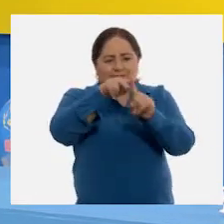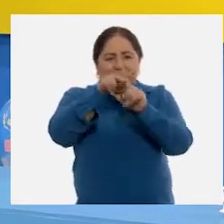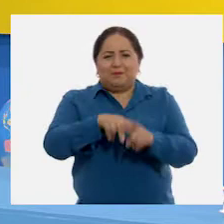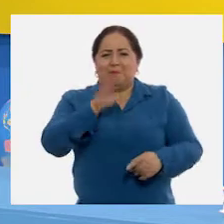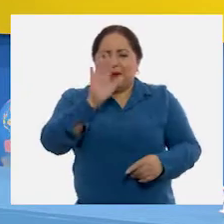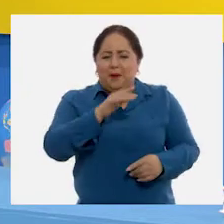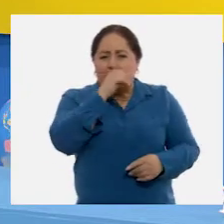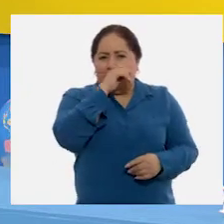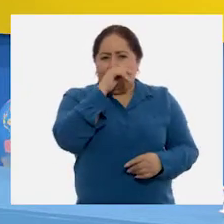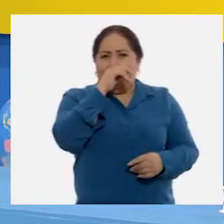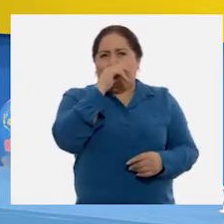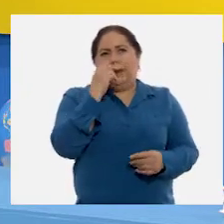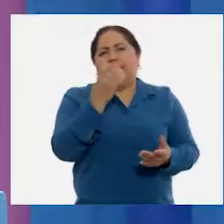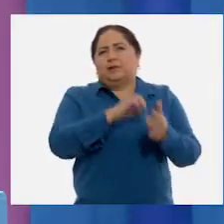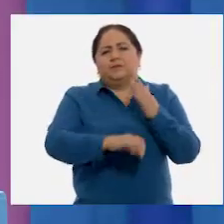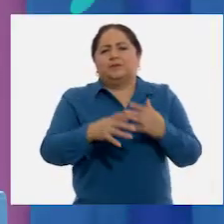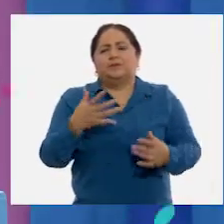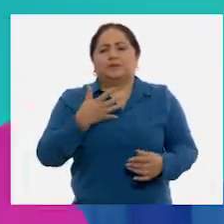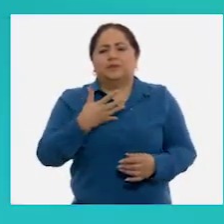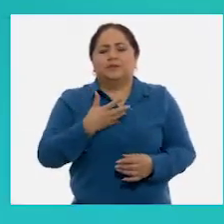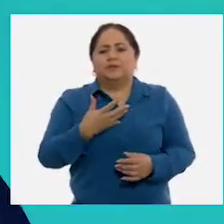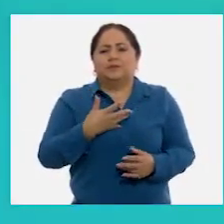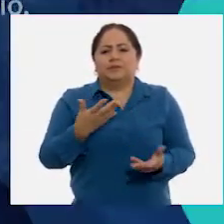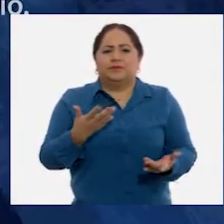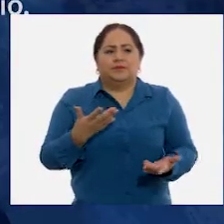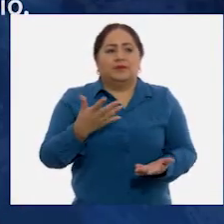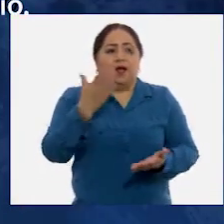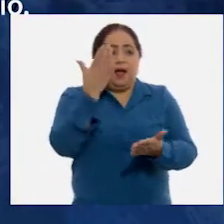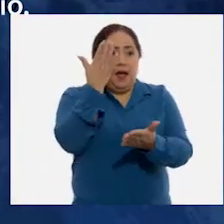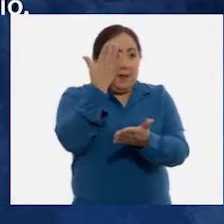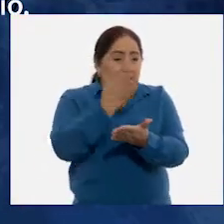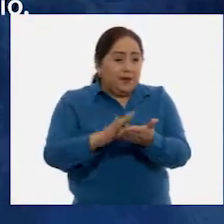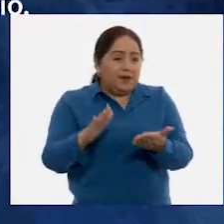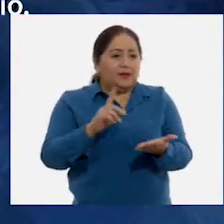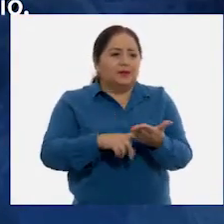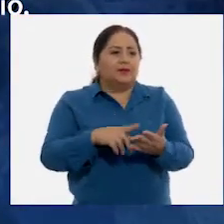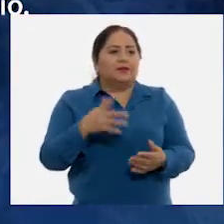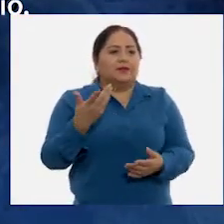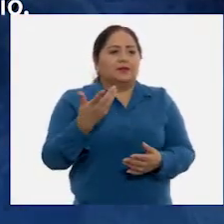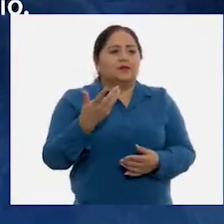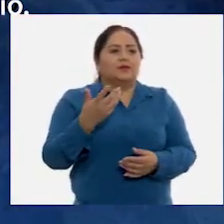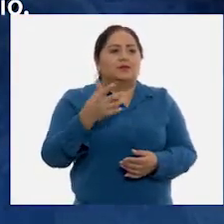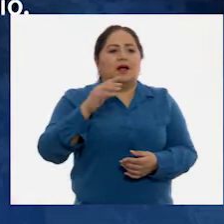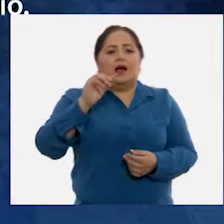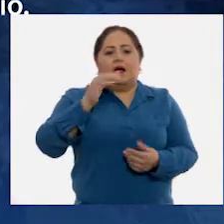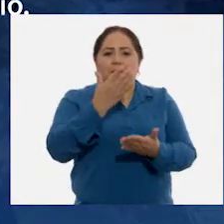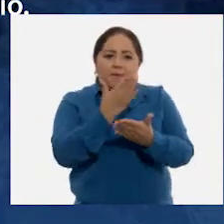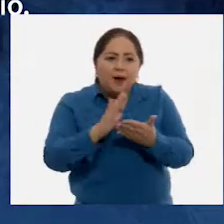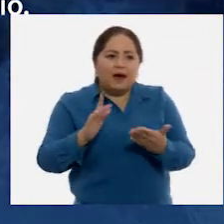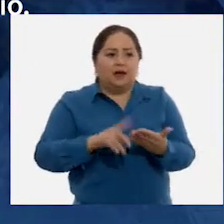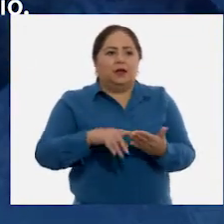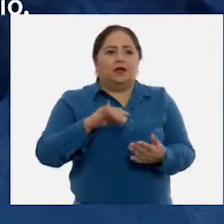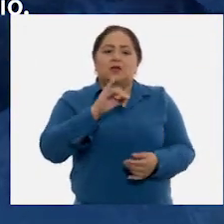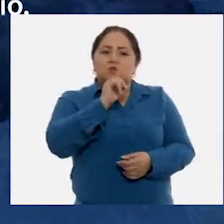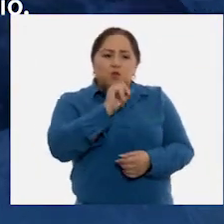ejemplo, de conectores tenemos además, encima,